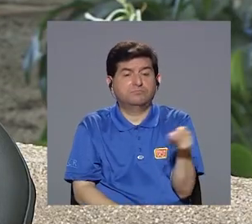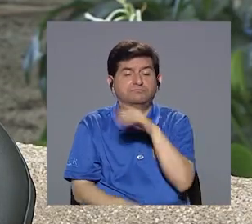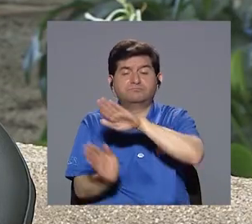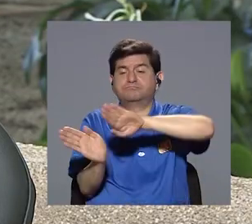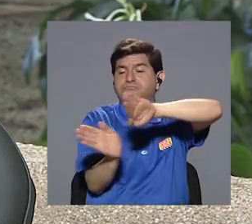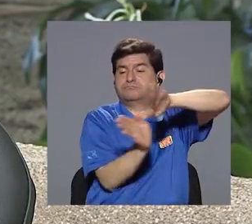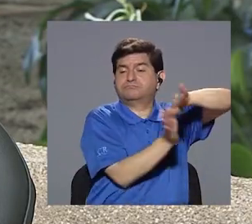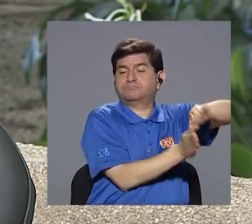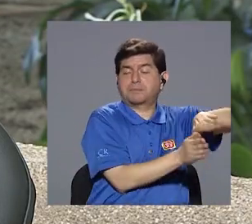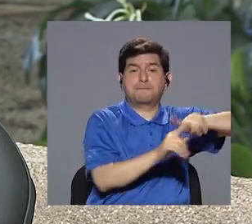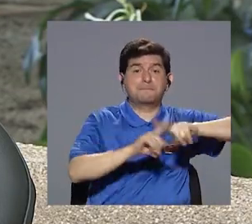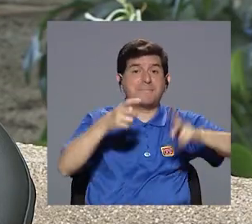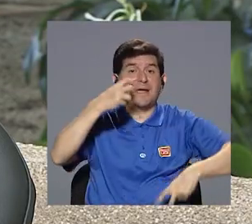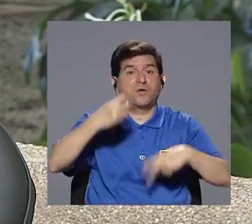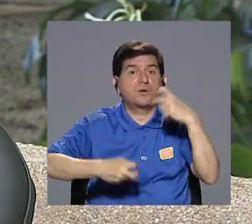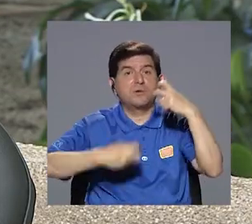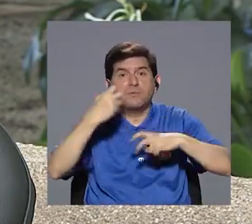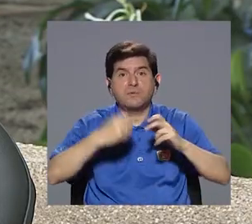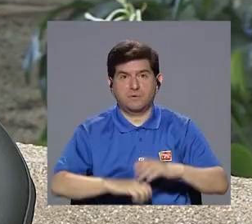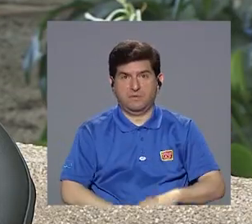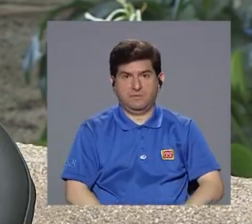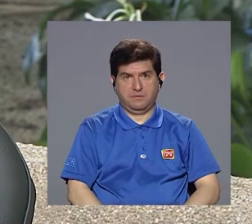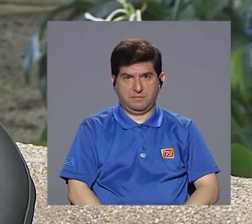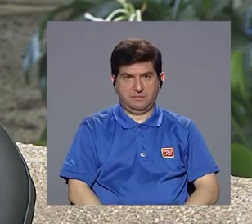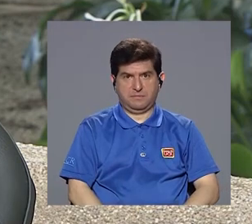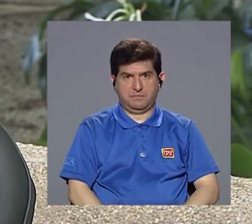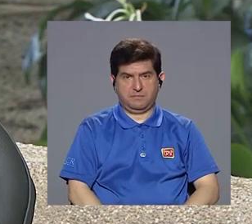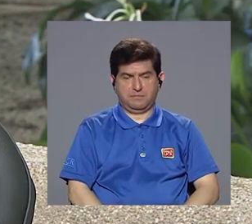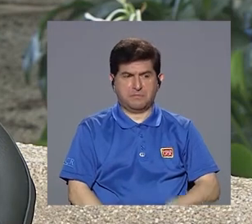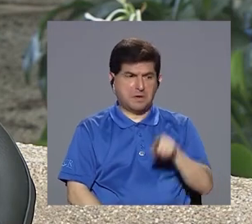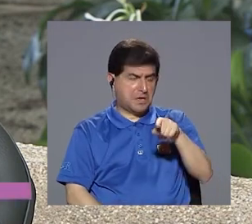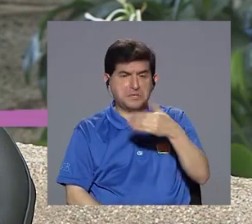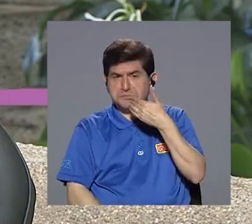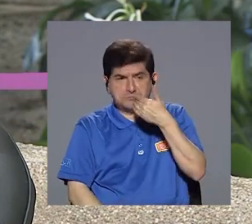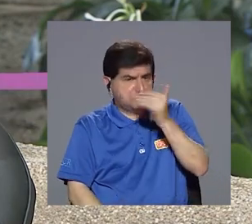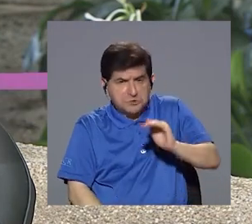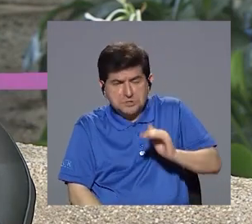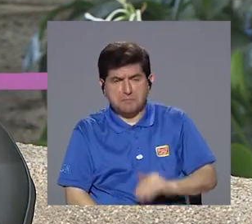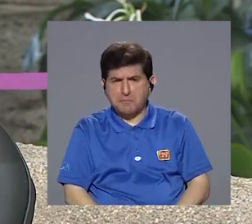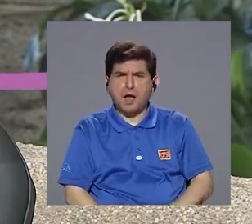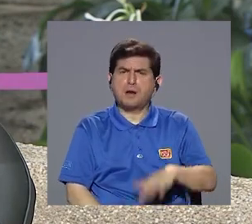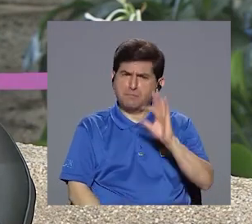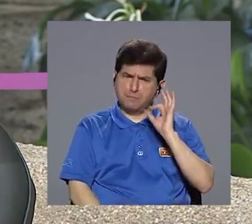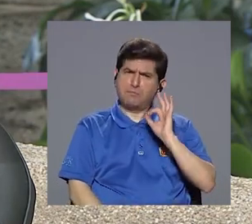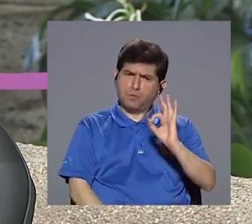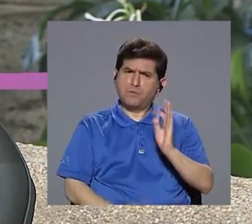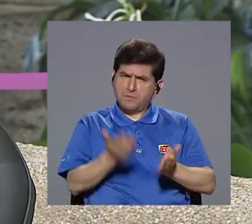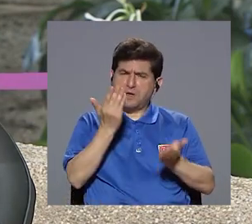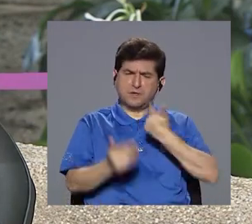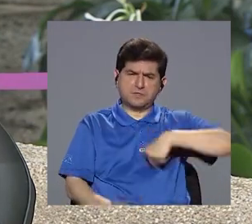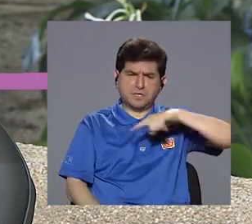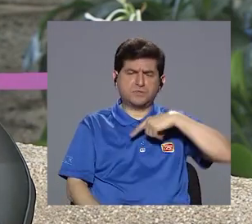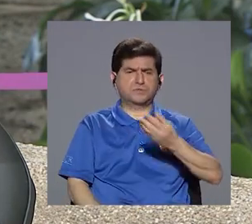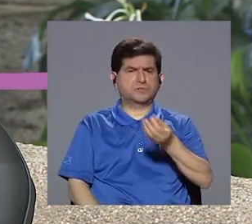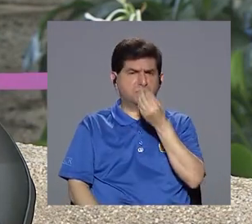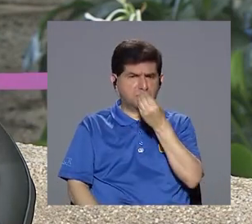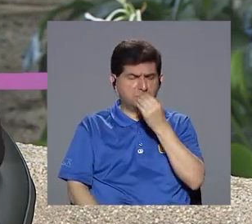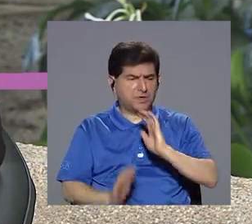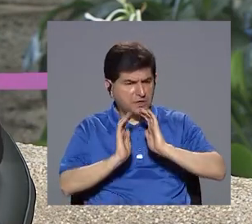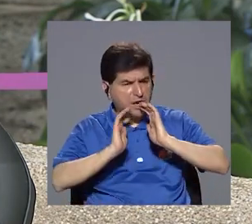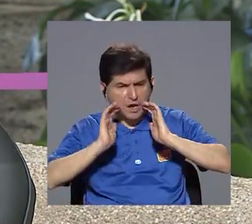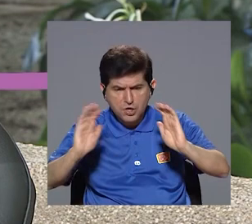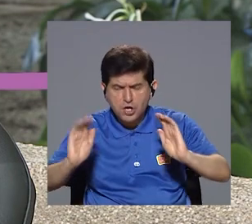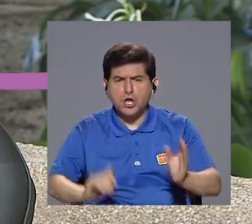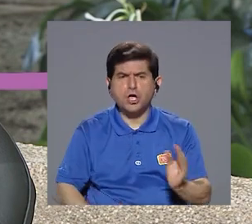se van eliminando. Pero el problema, como te decía, eso no estaría mal, o sea, sería muy bien que más bien pudiésemos alimentar